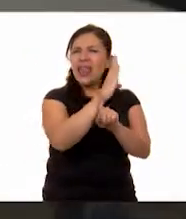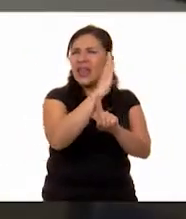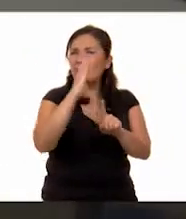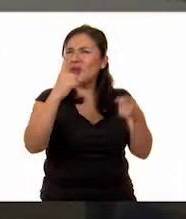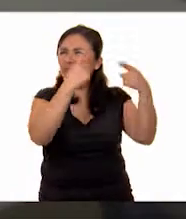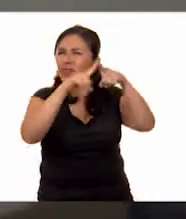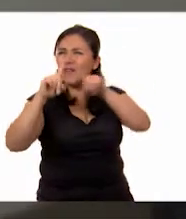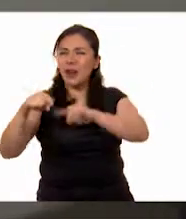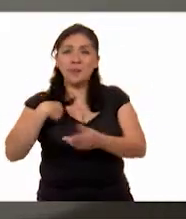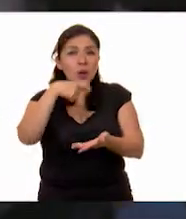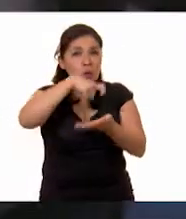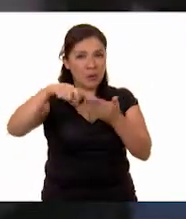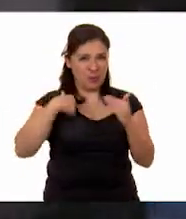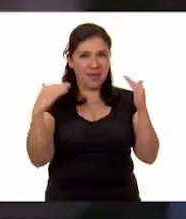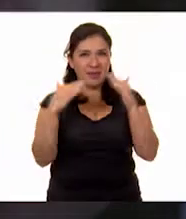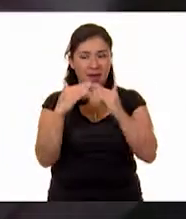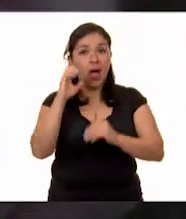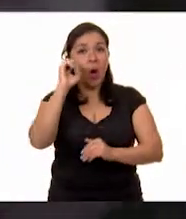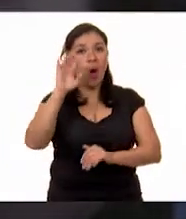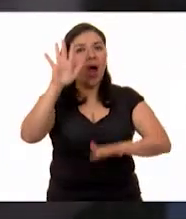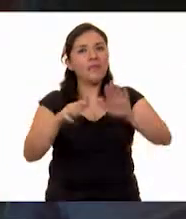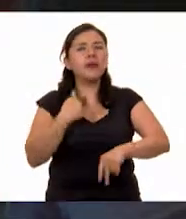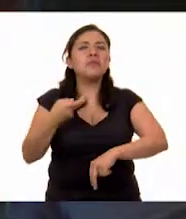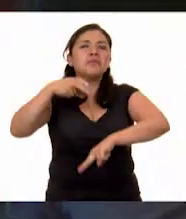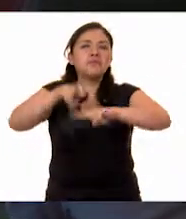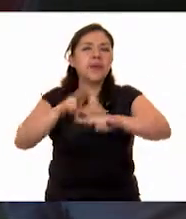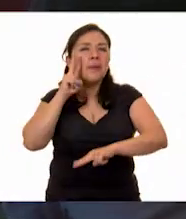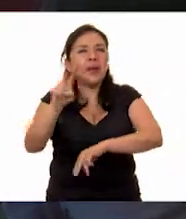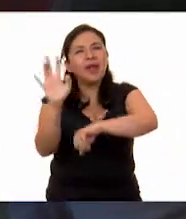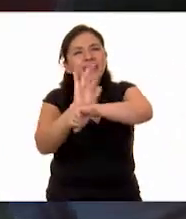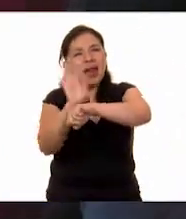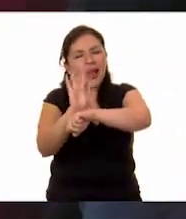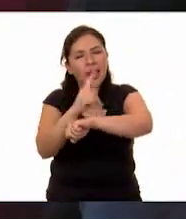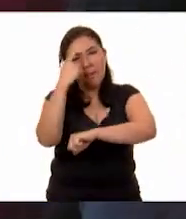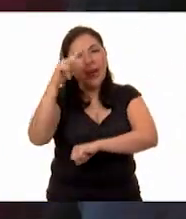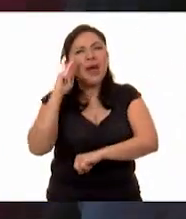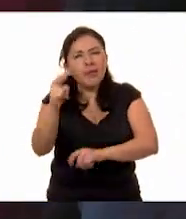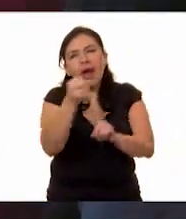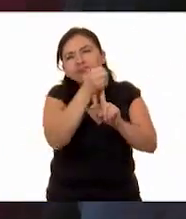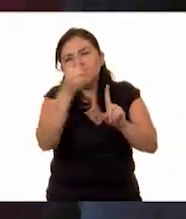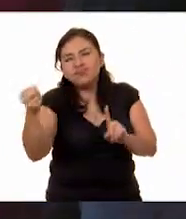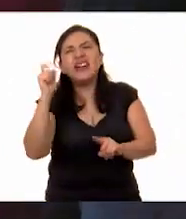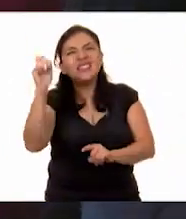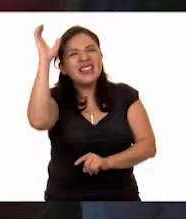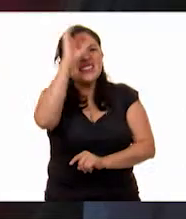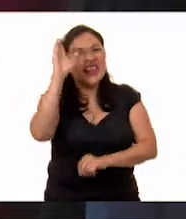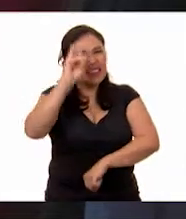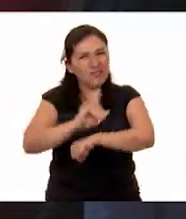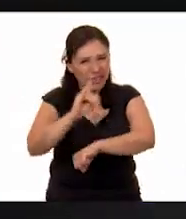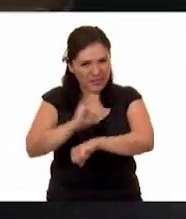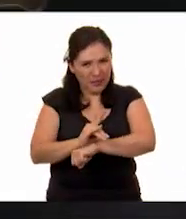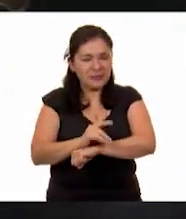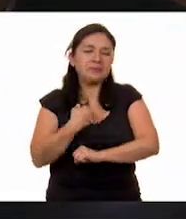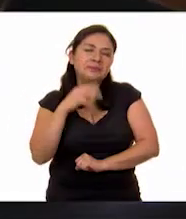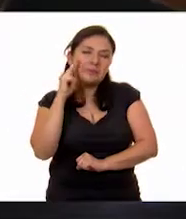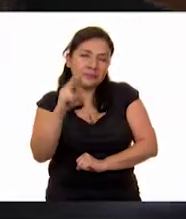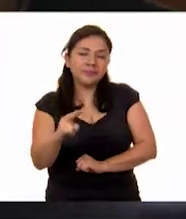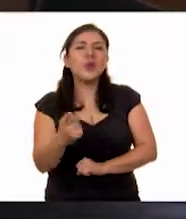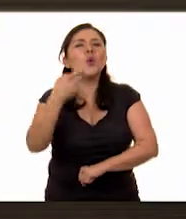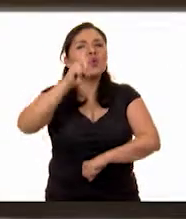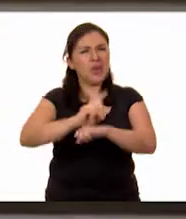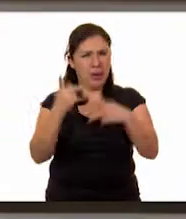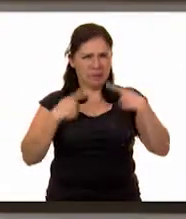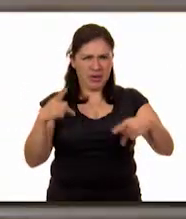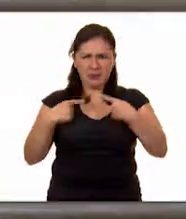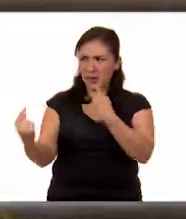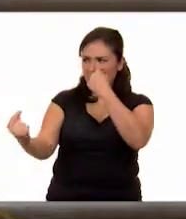que encontraba en casa, o cuando me sentaba frente a la tele para ver programas de ciencia ficción. Un día alguien me